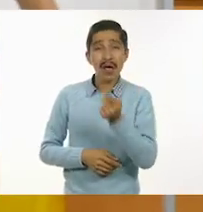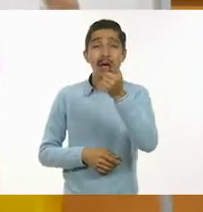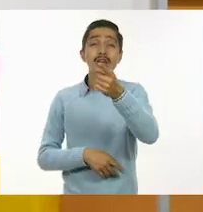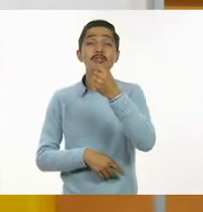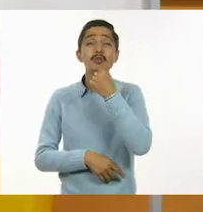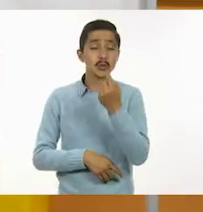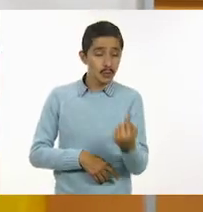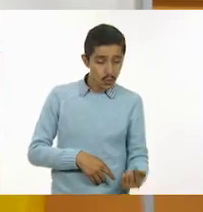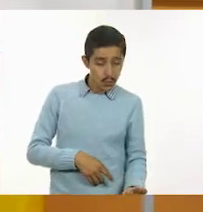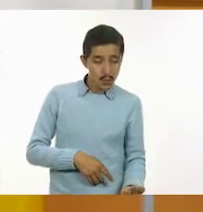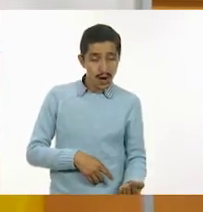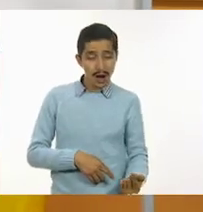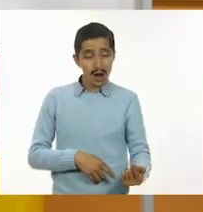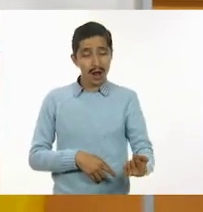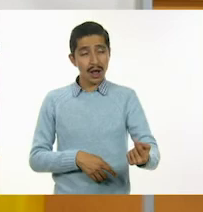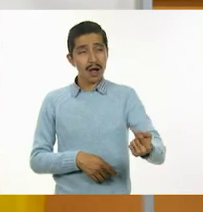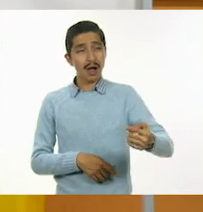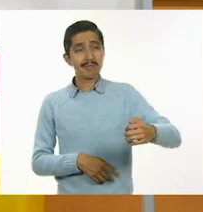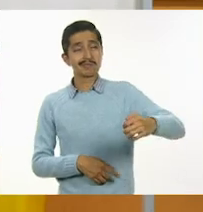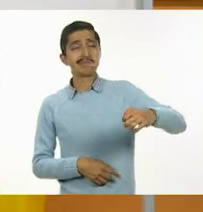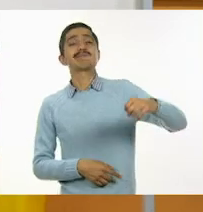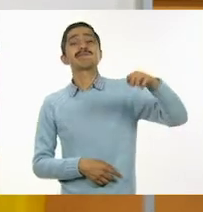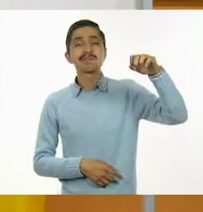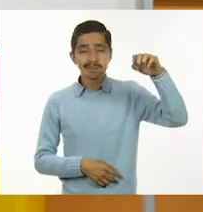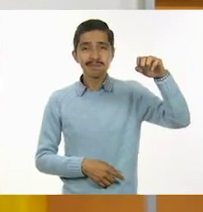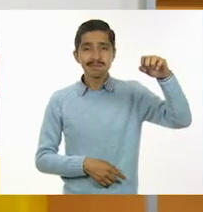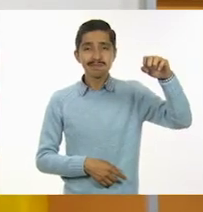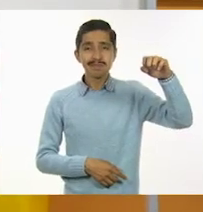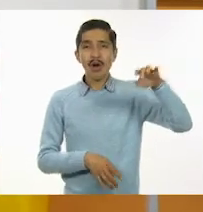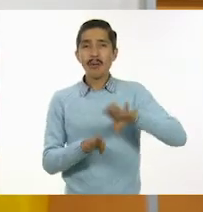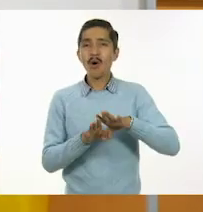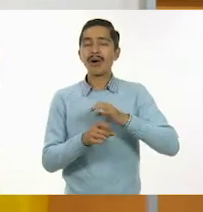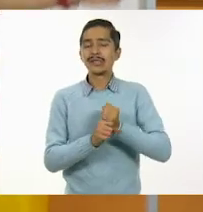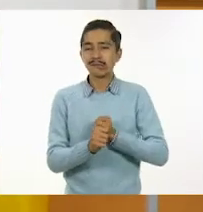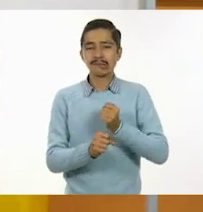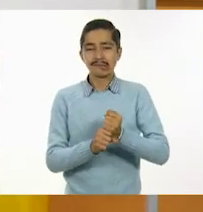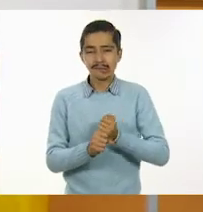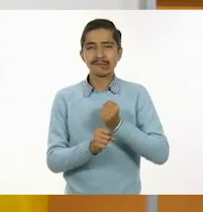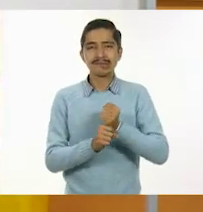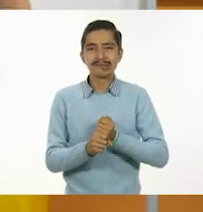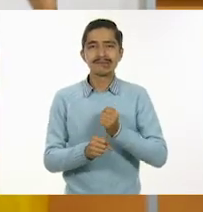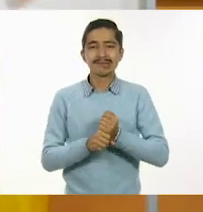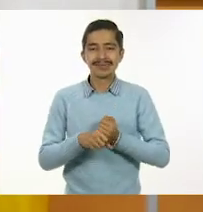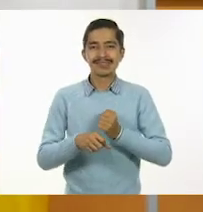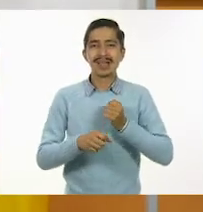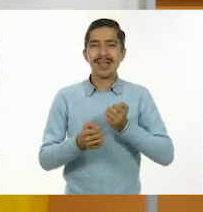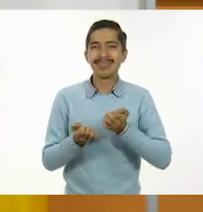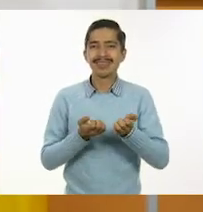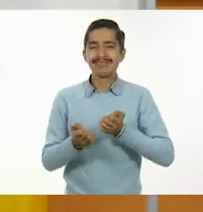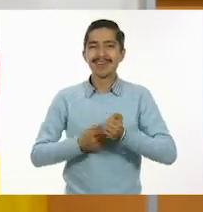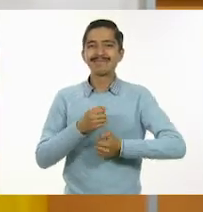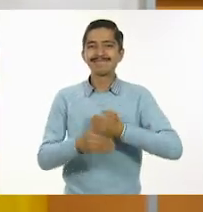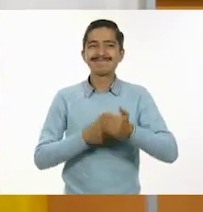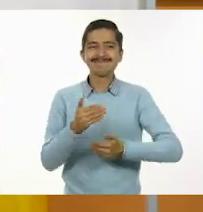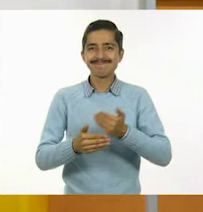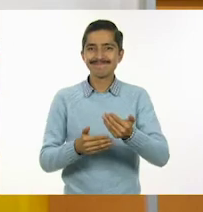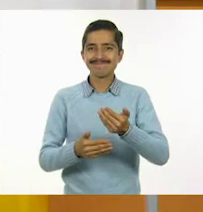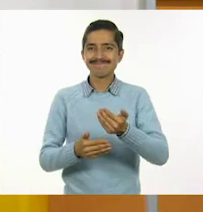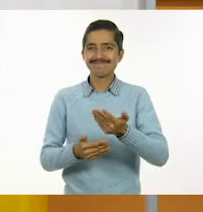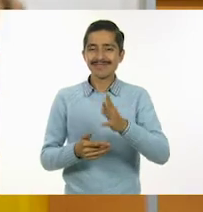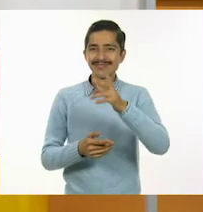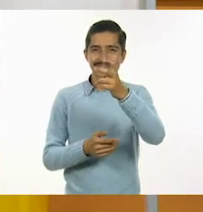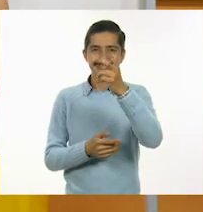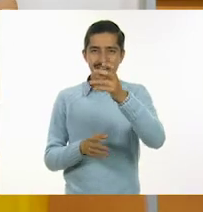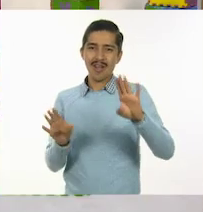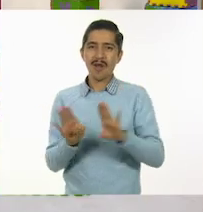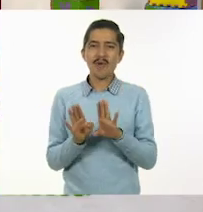pequeños hasta muy, muy grandes. Imagínate el trabajar que tenemos los genios que vivimos cientos de años. No inventes, vamos a